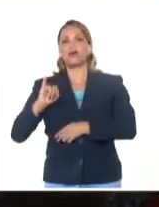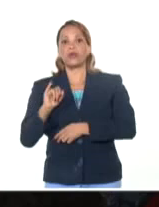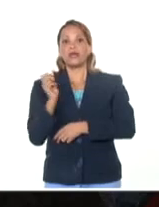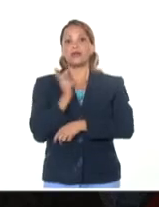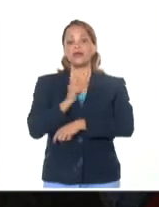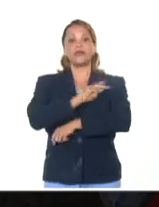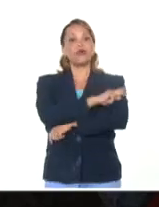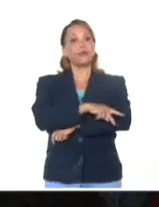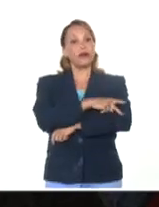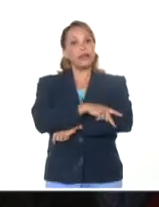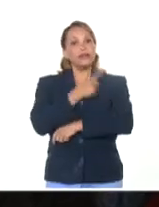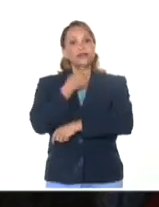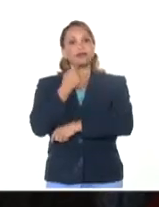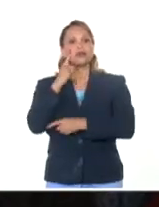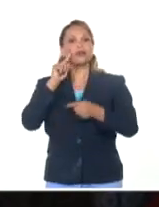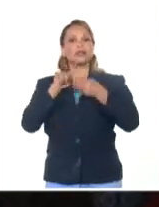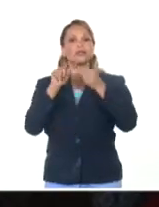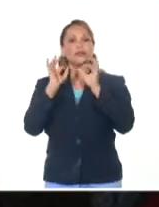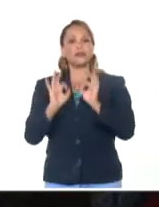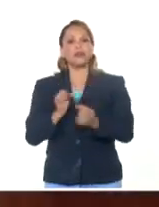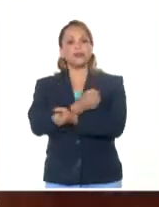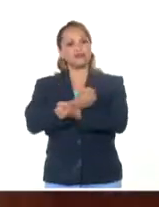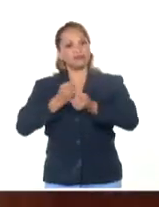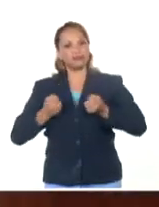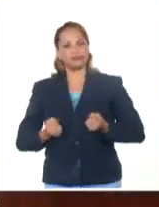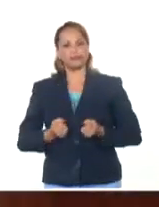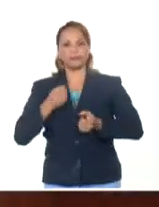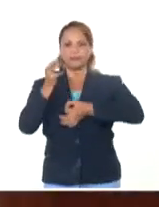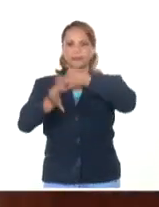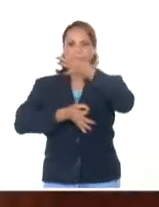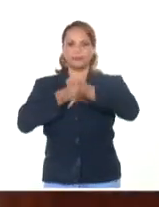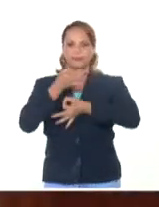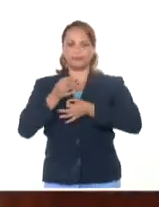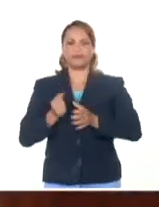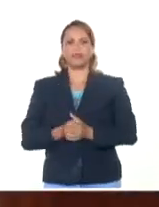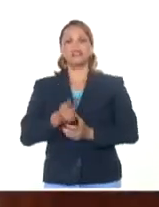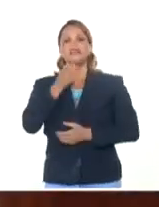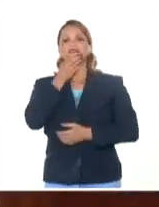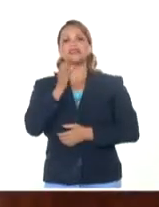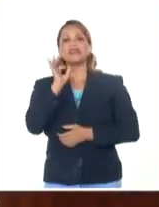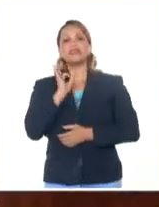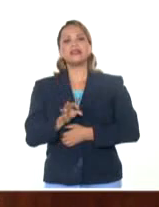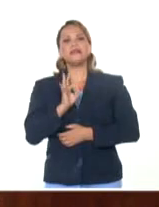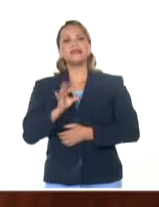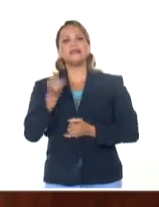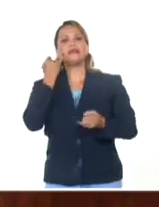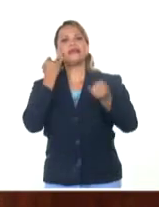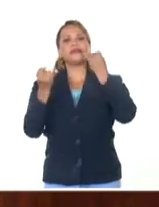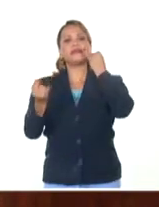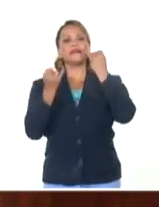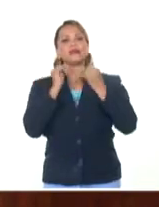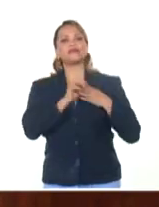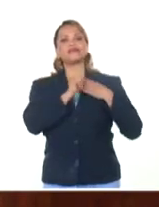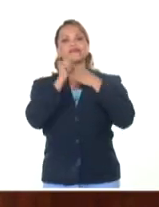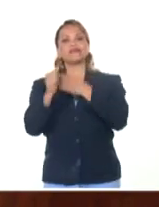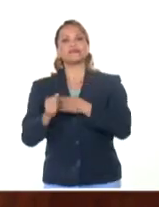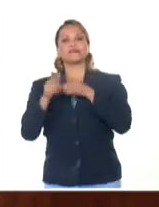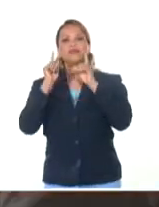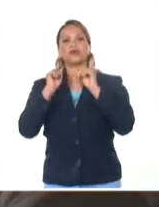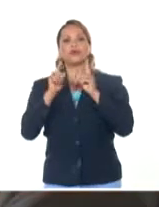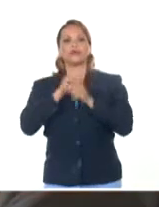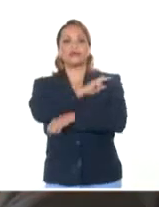visión común de resistencia. Fidel se sintió siempre identificado con el liderazgo político del